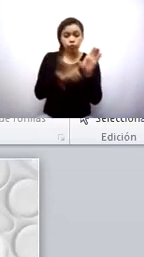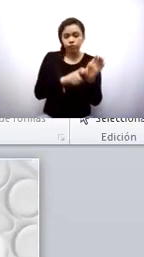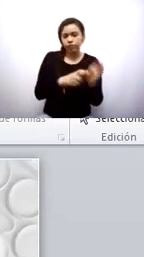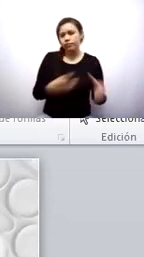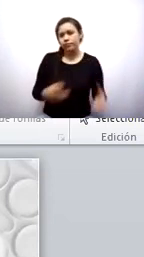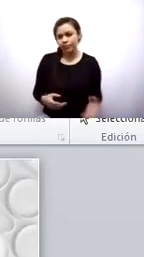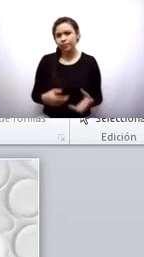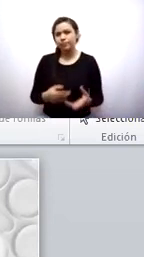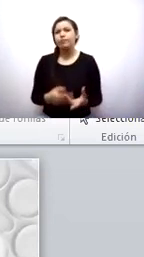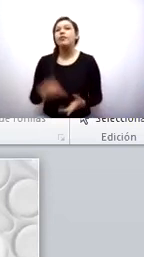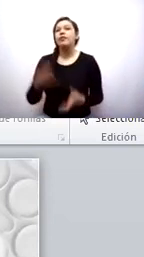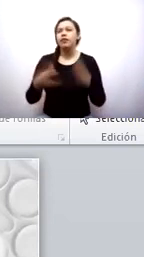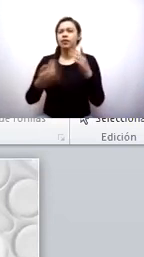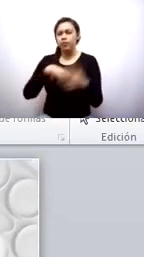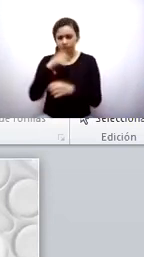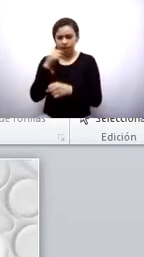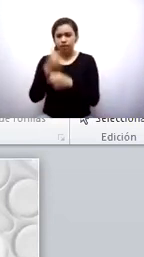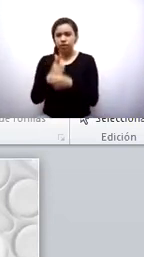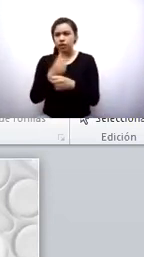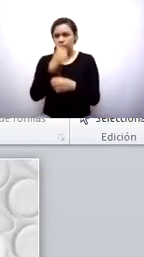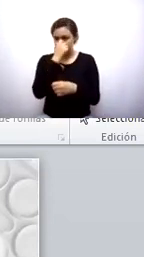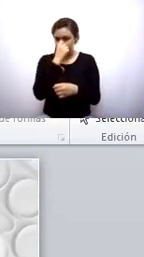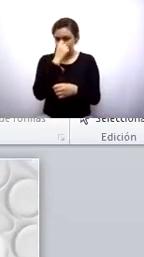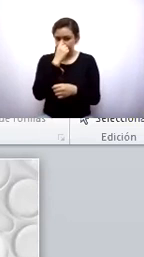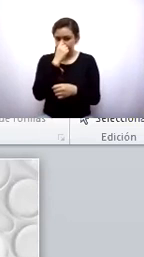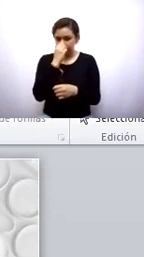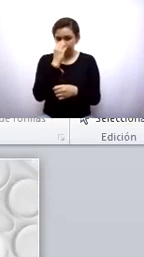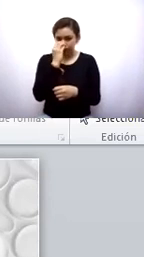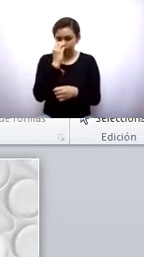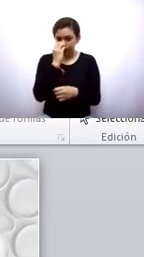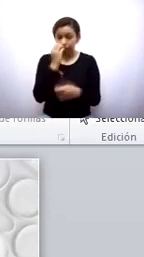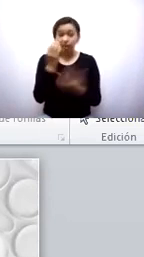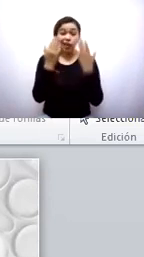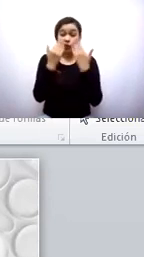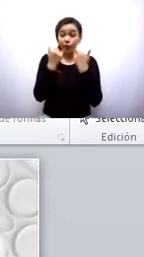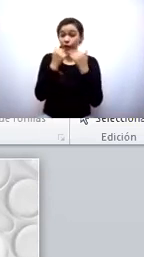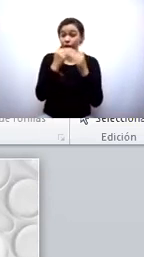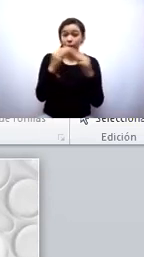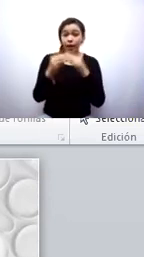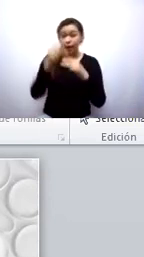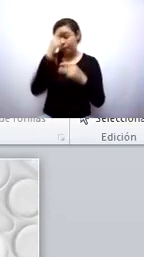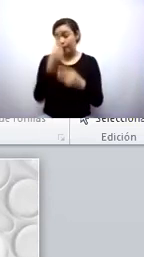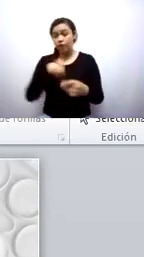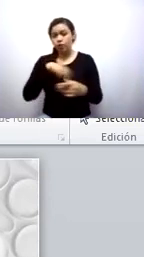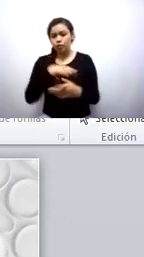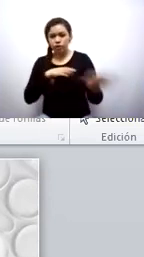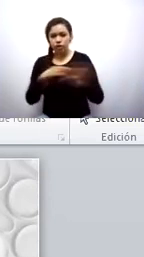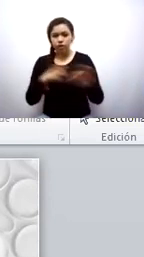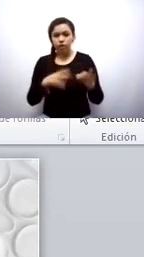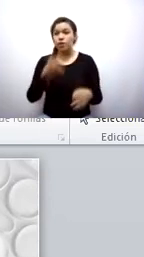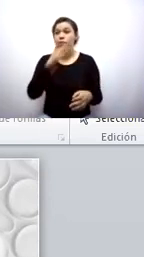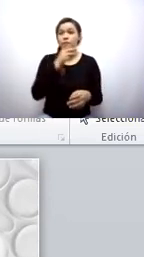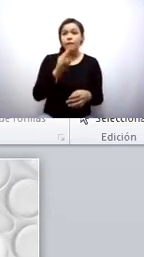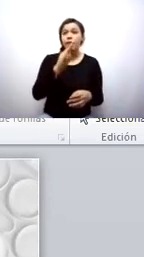hemos llegado a descubrir que, pues, que no tenemos las herramientas para trabajar. Los padres no tienen los